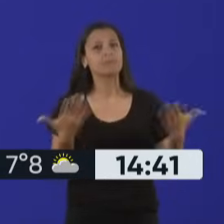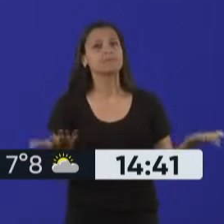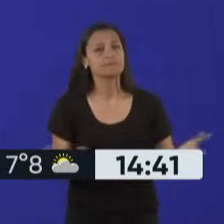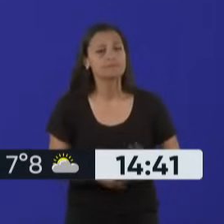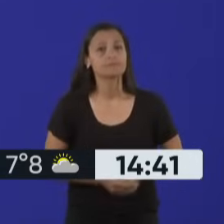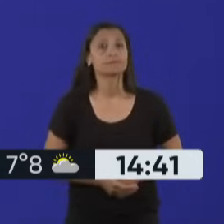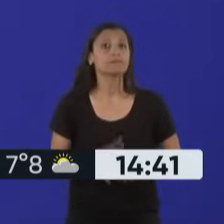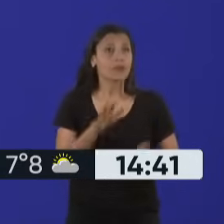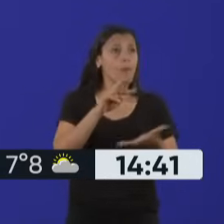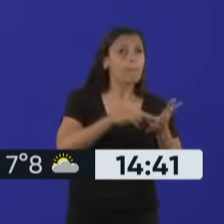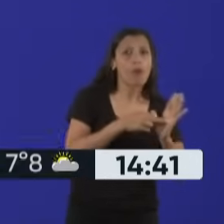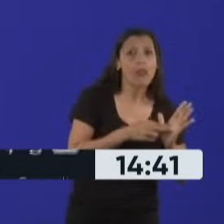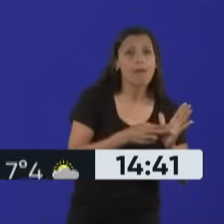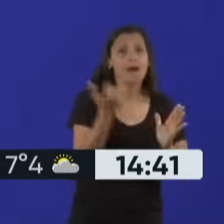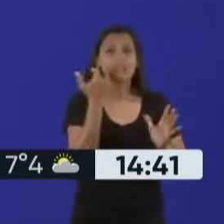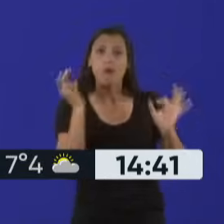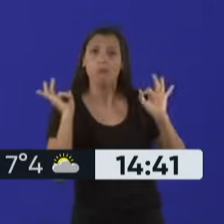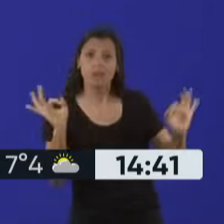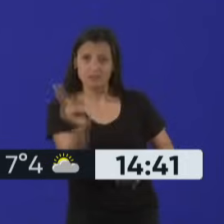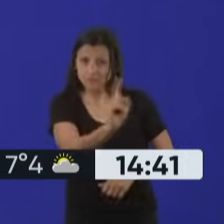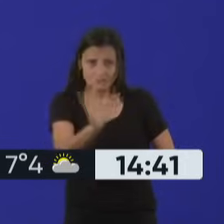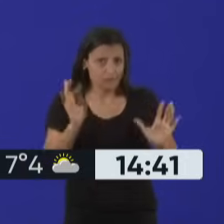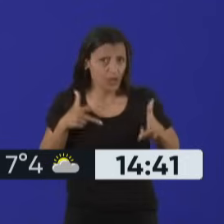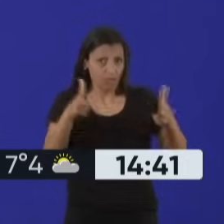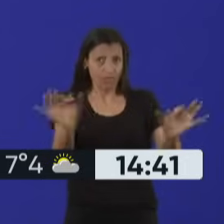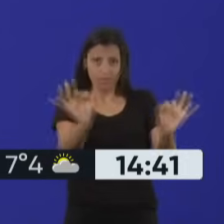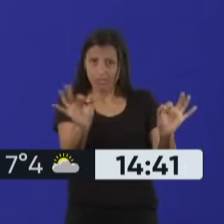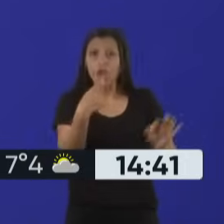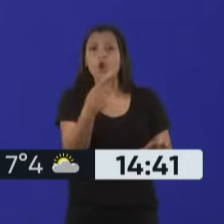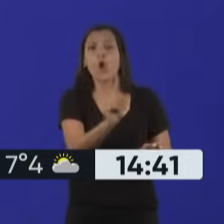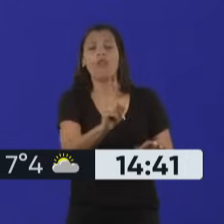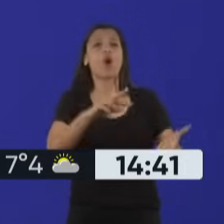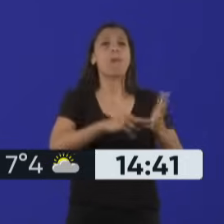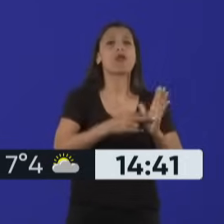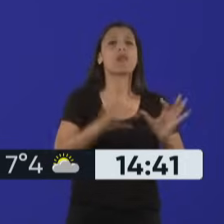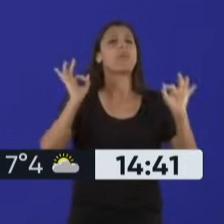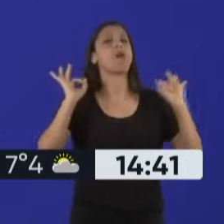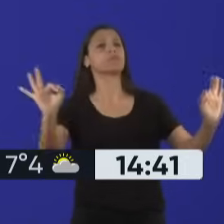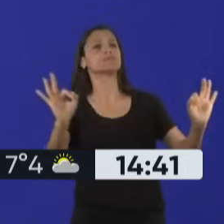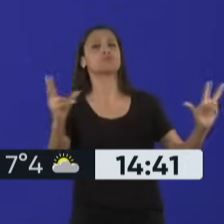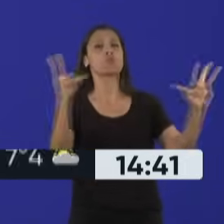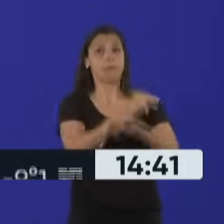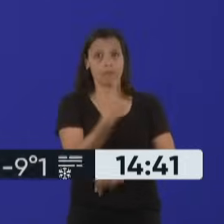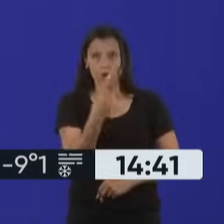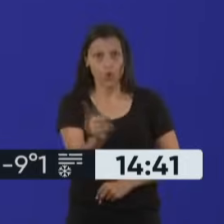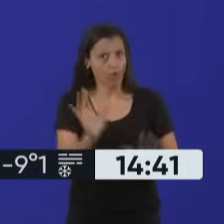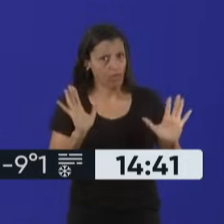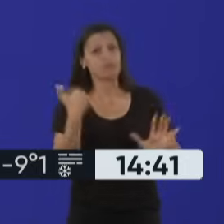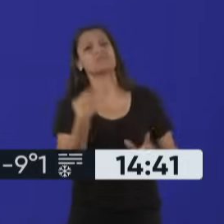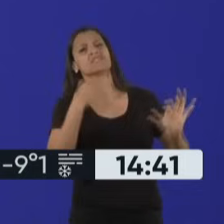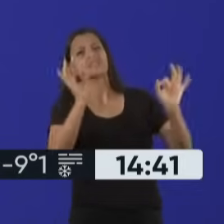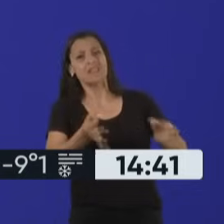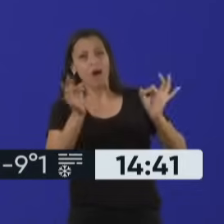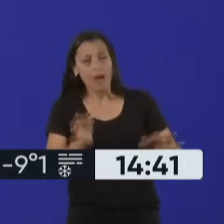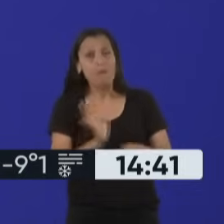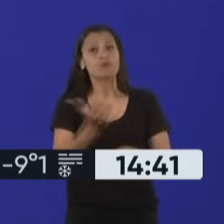los problemas se terminaron? No, de ninguna manera estoy diciendo que se terminaron los problemas. Es decir, nosotros sabemos que